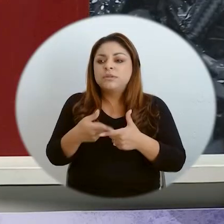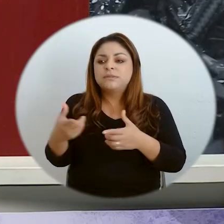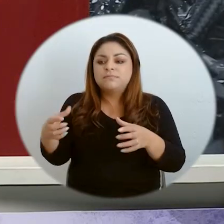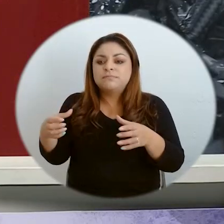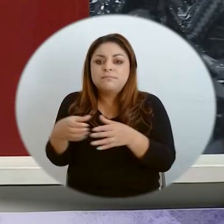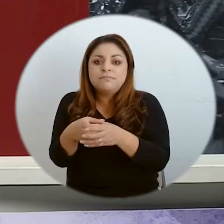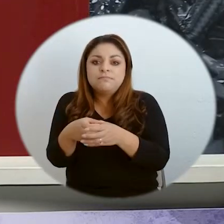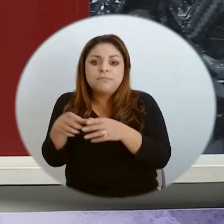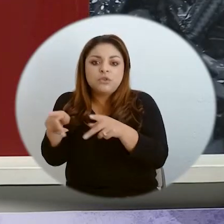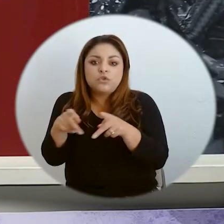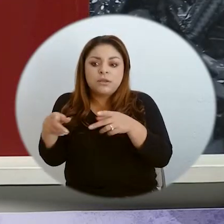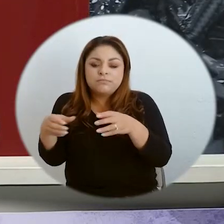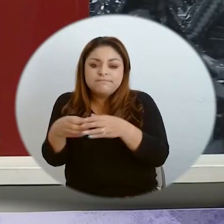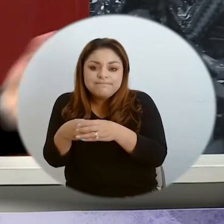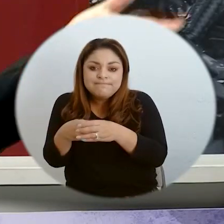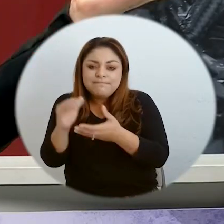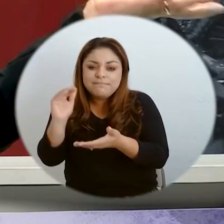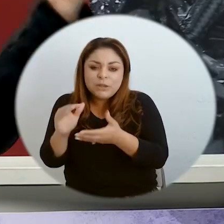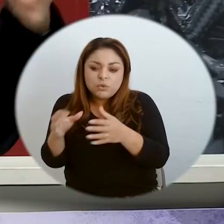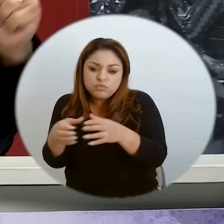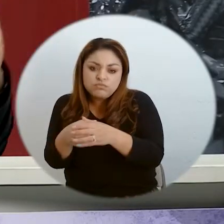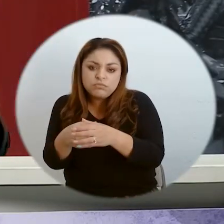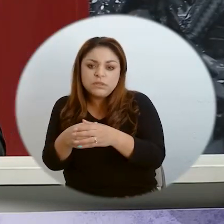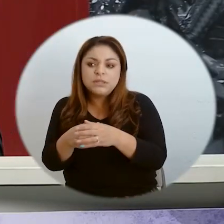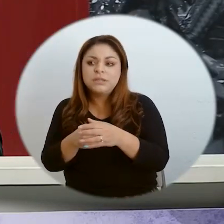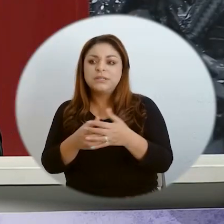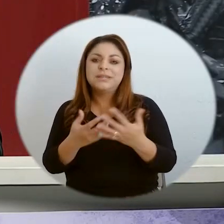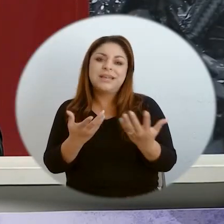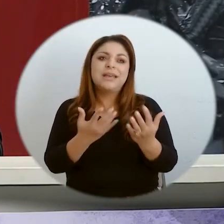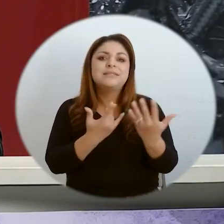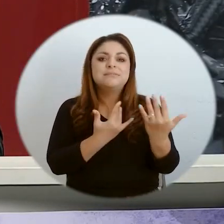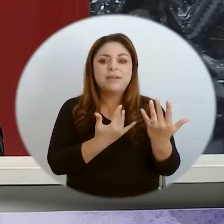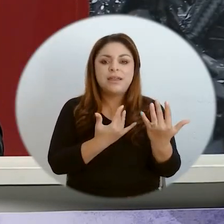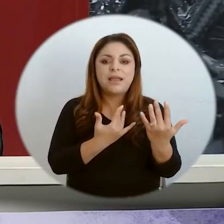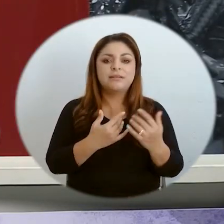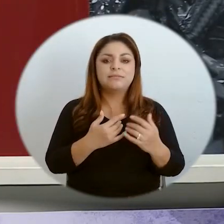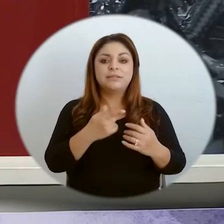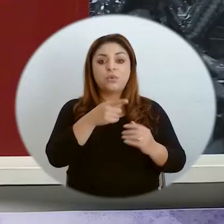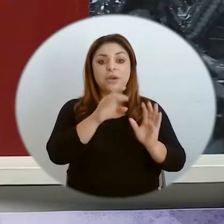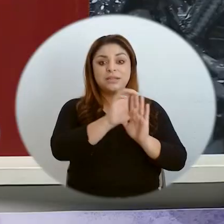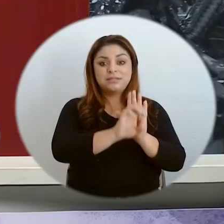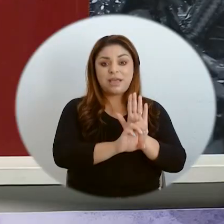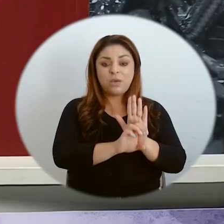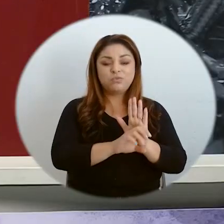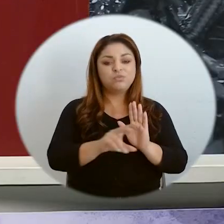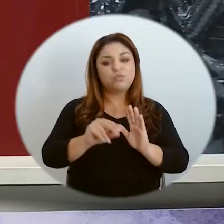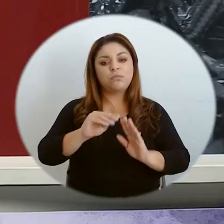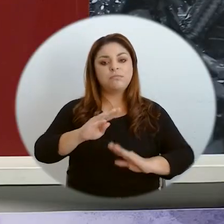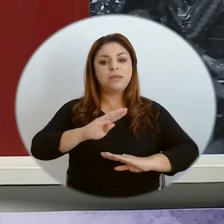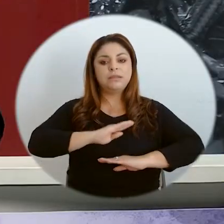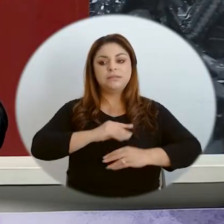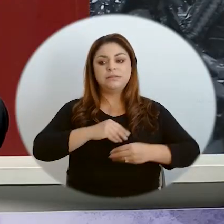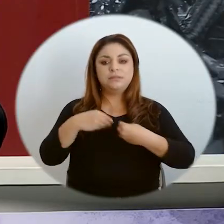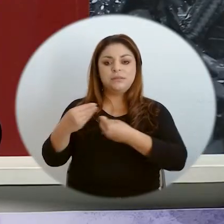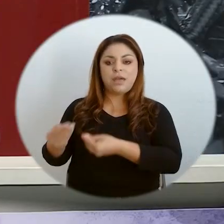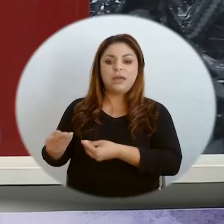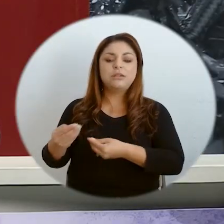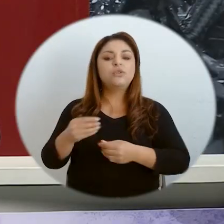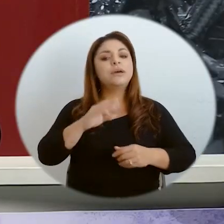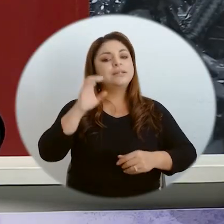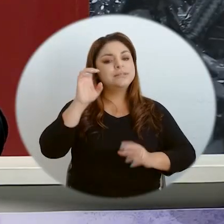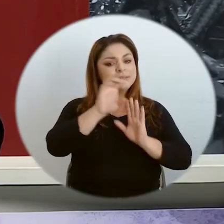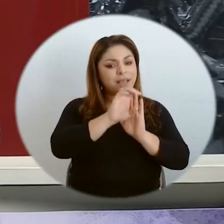lo que podrían esperar de un Estado que ya no lo plantean como un Estado de bienestar, sino como un Estado que va a poner